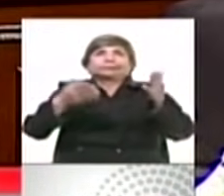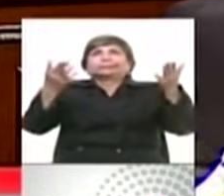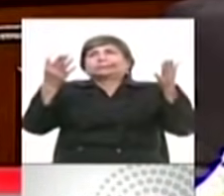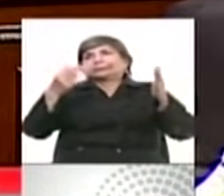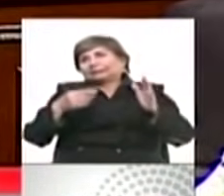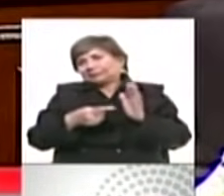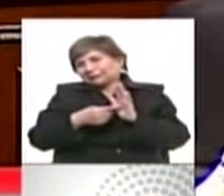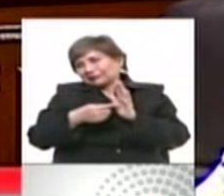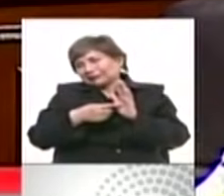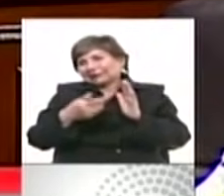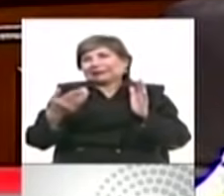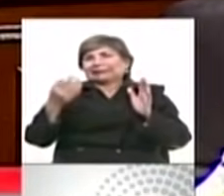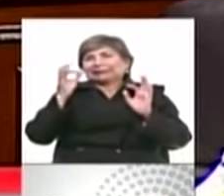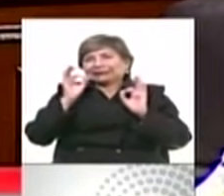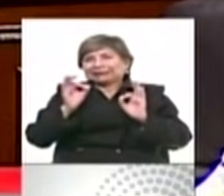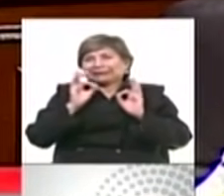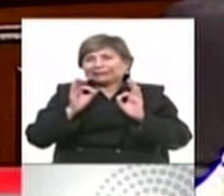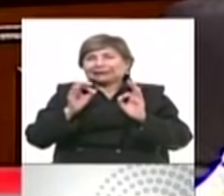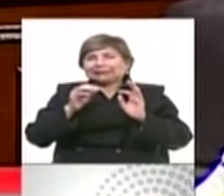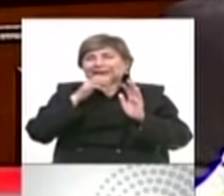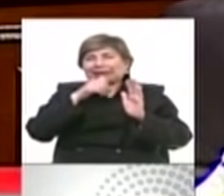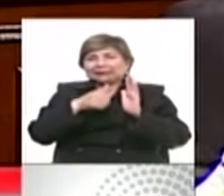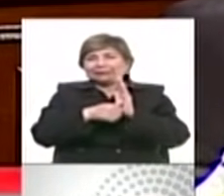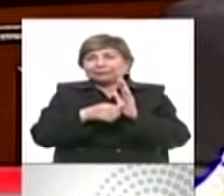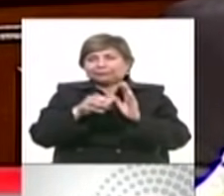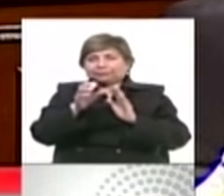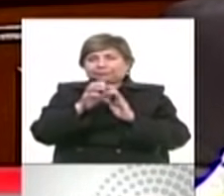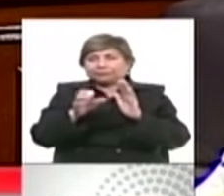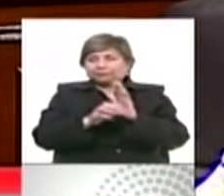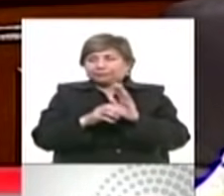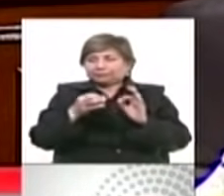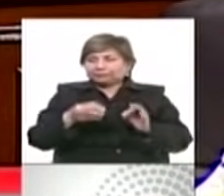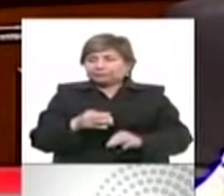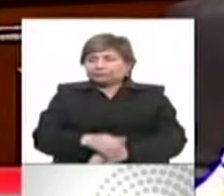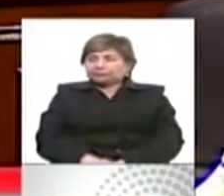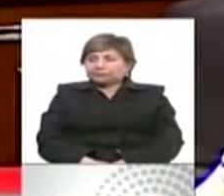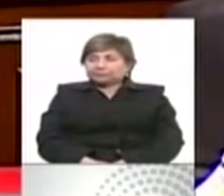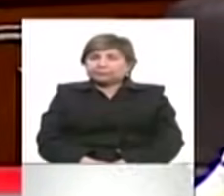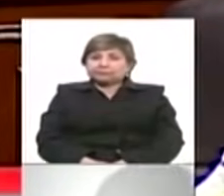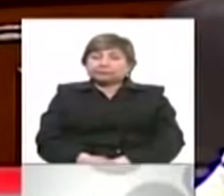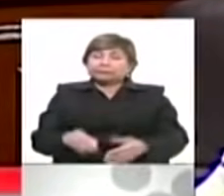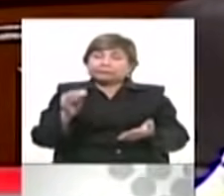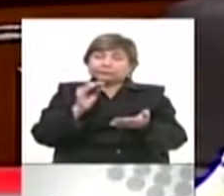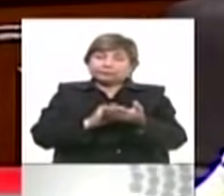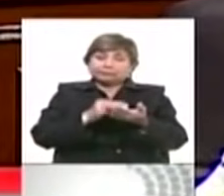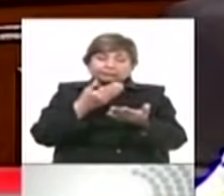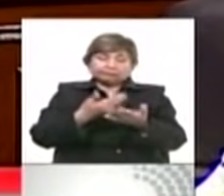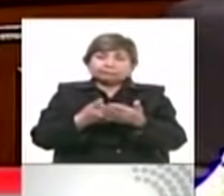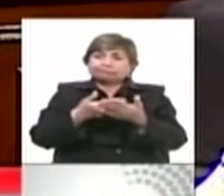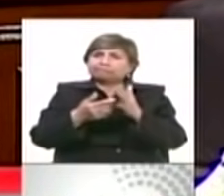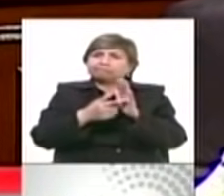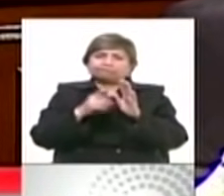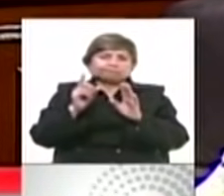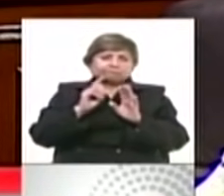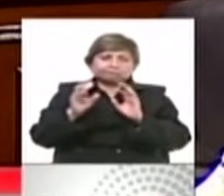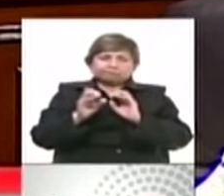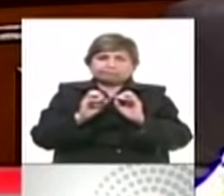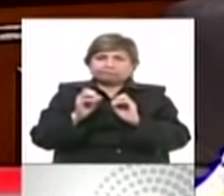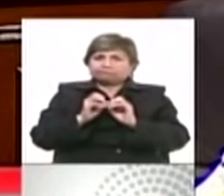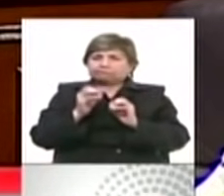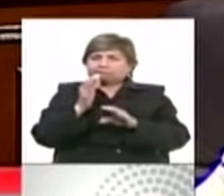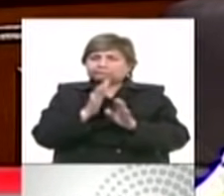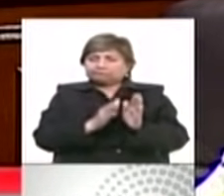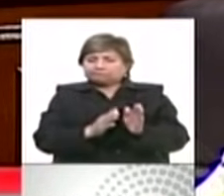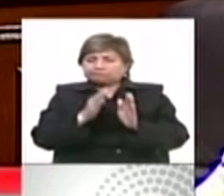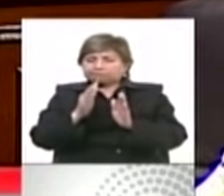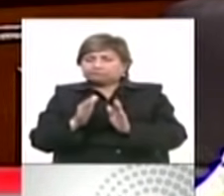entonces realmente creemos que de esa manera, cuando legislamos mirando esas realidades, es cuando nos definimos como un partido